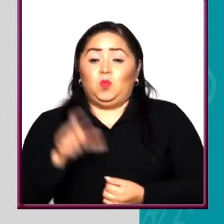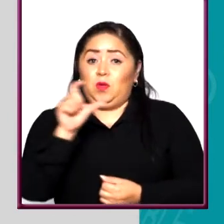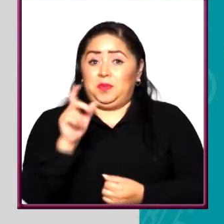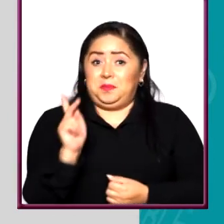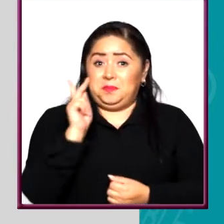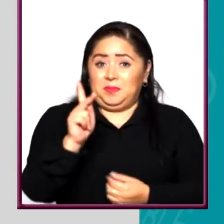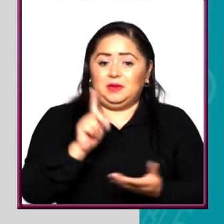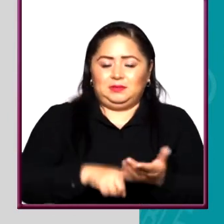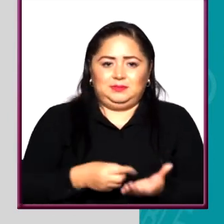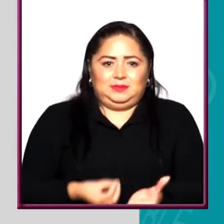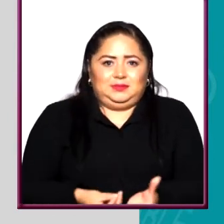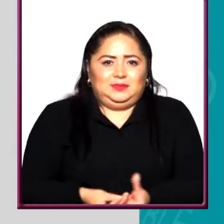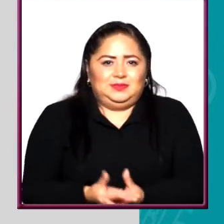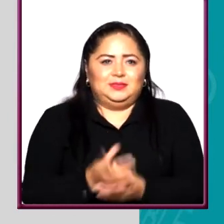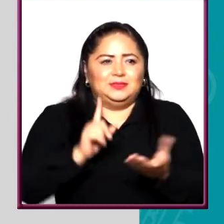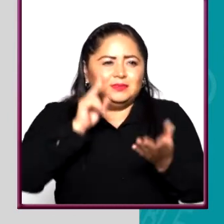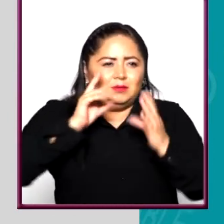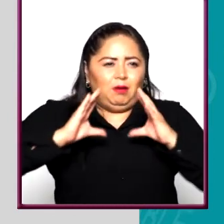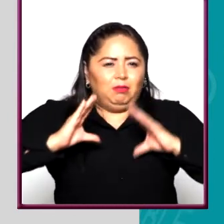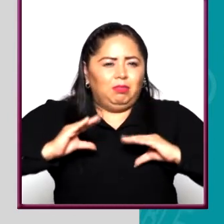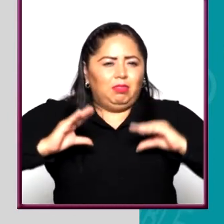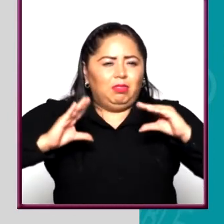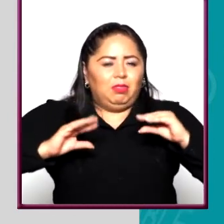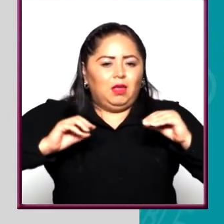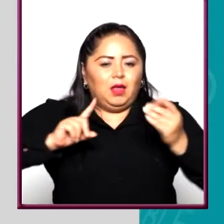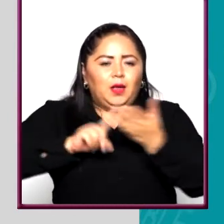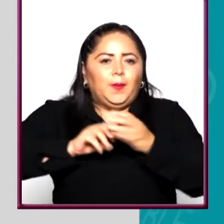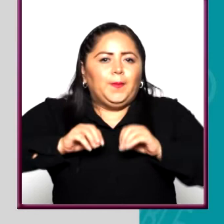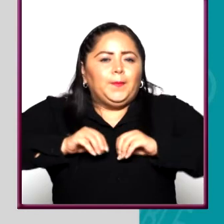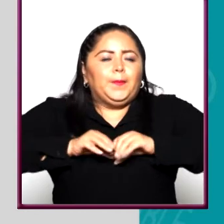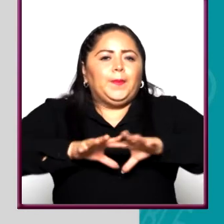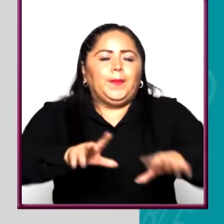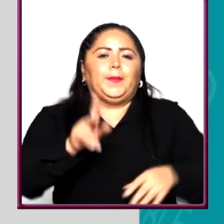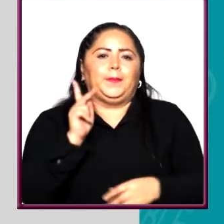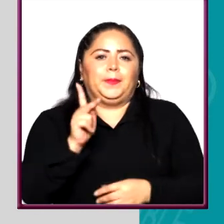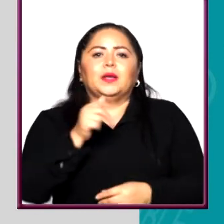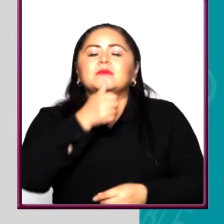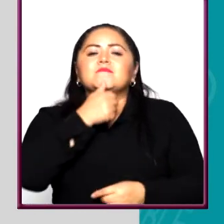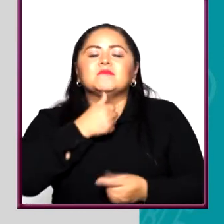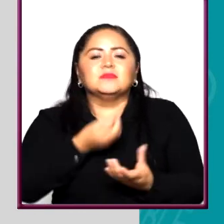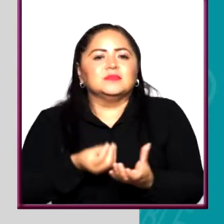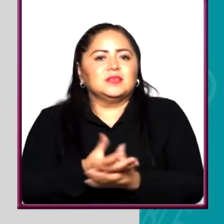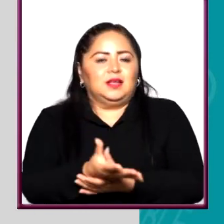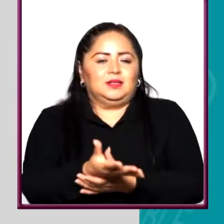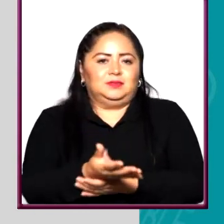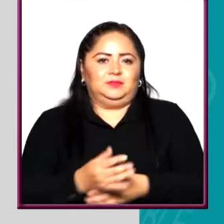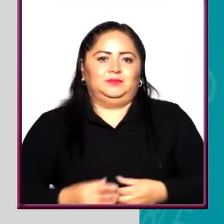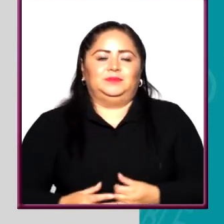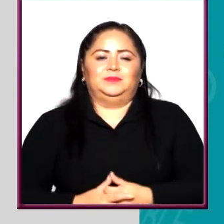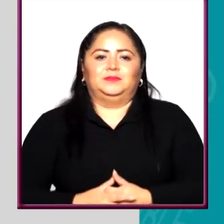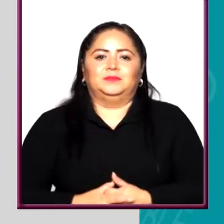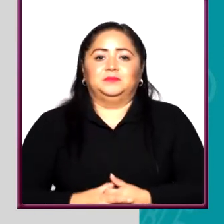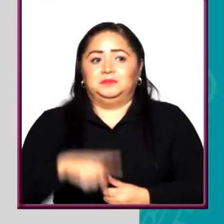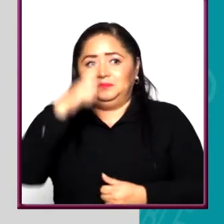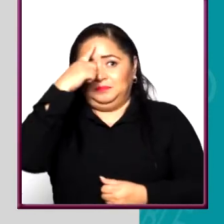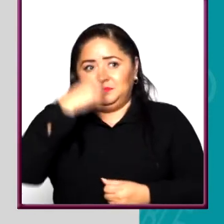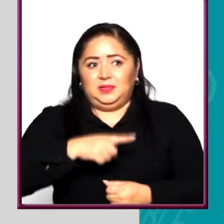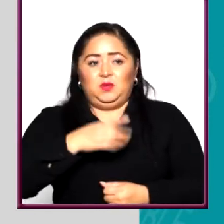pubertad. La menstruación es la salida del colchoncito que se ha formado en el endometrio del útero por el canal vaginal.